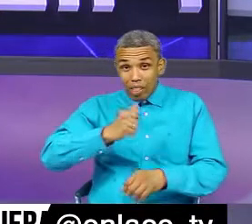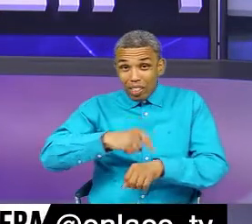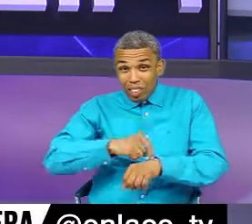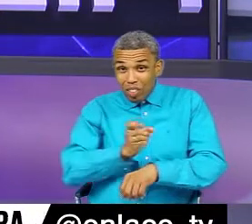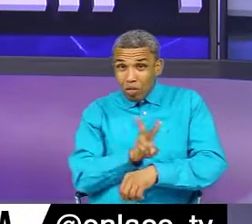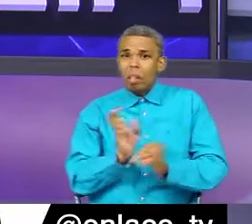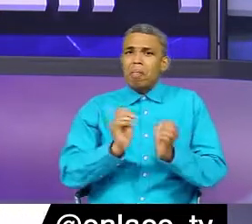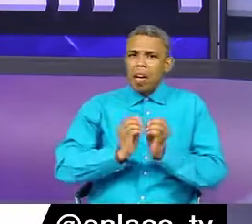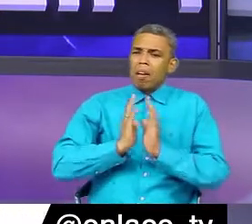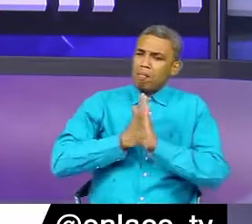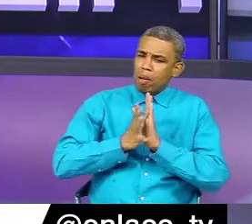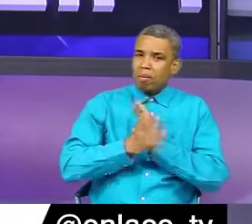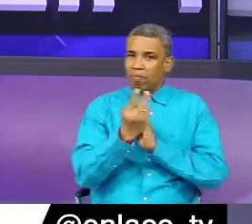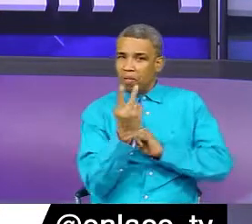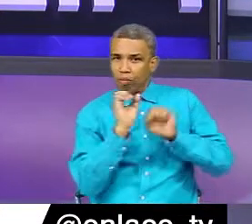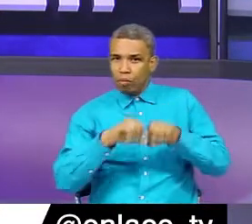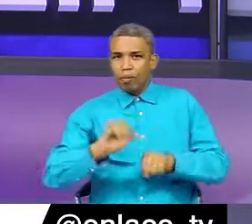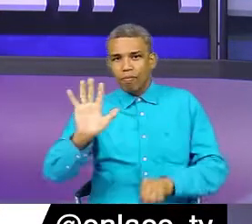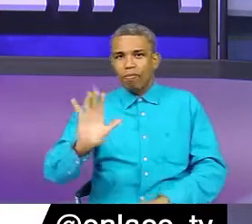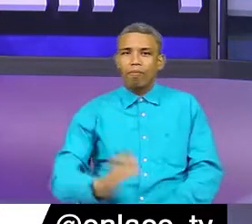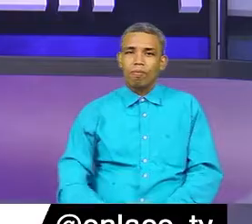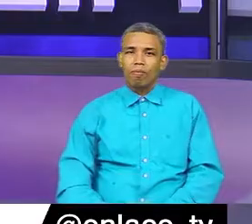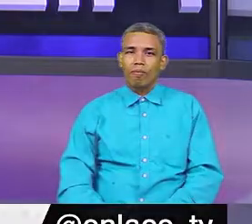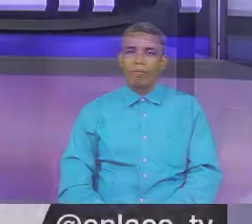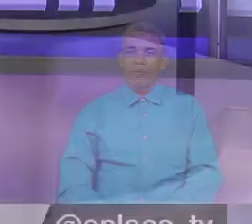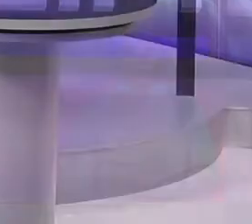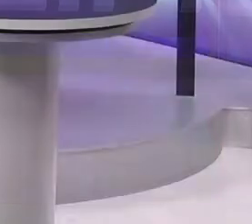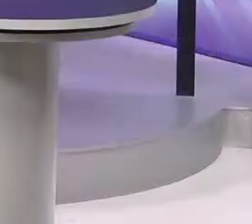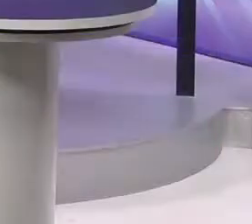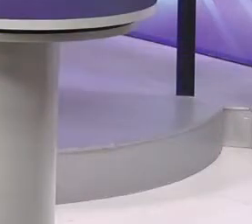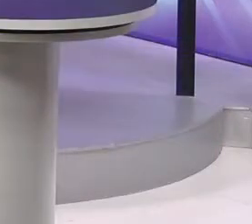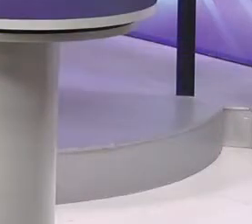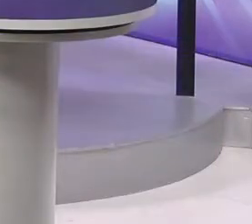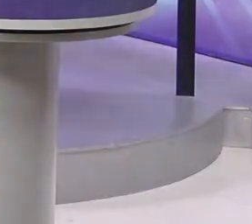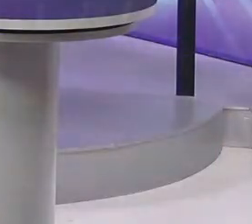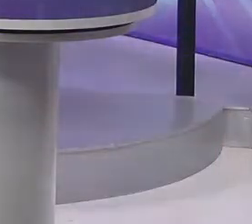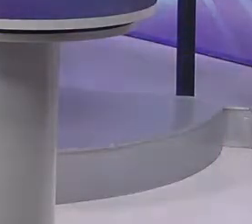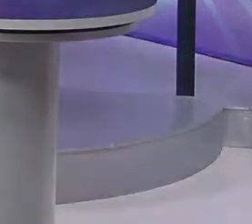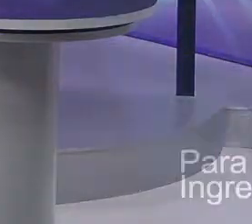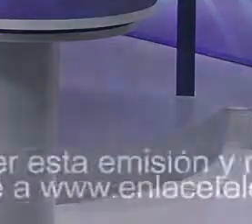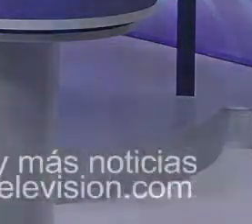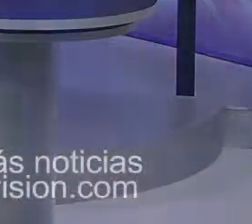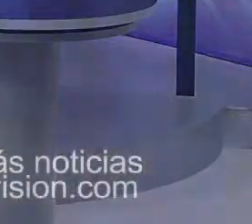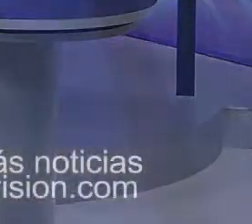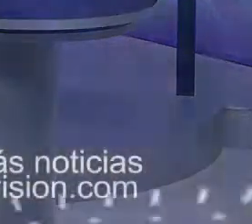con más de Enlace Noticias, lo que usted quiere ver. Feliz noche.